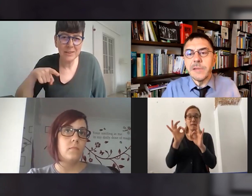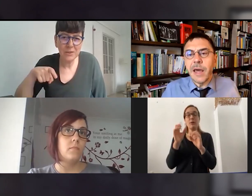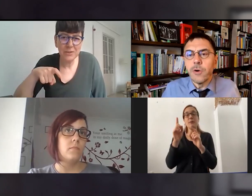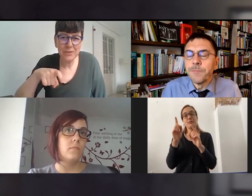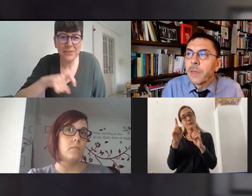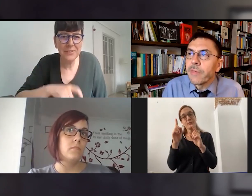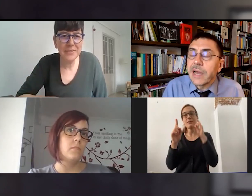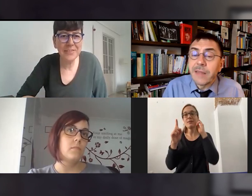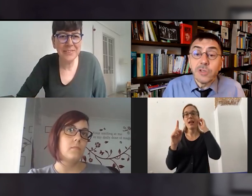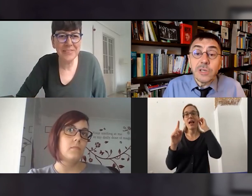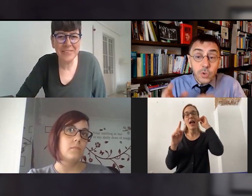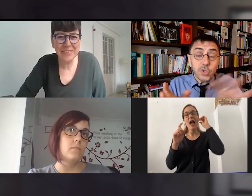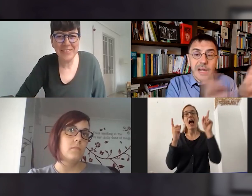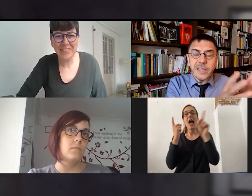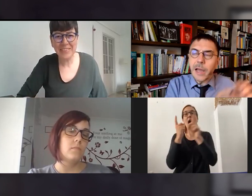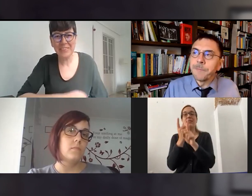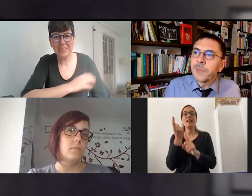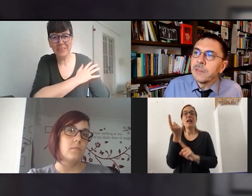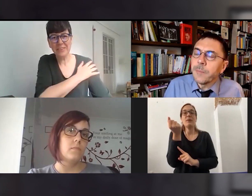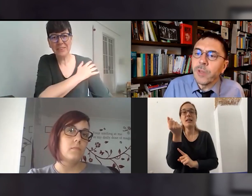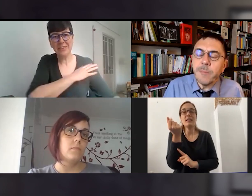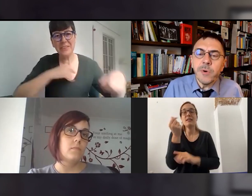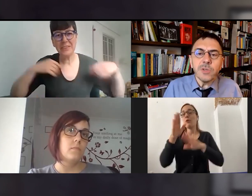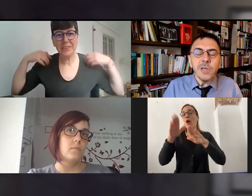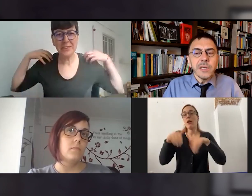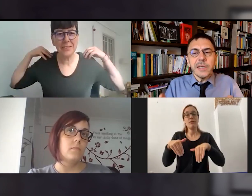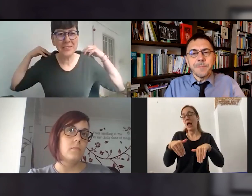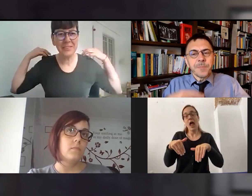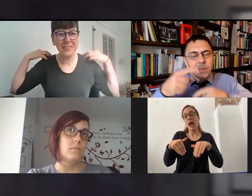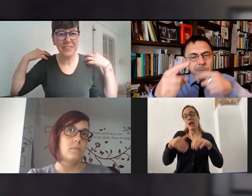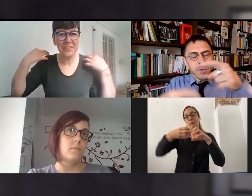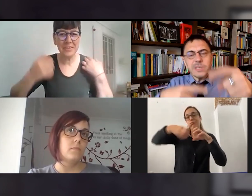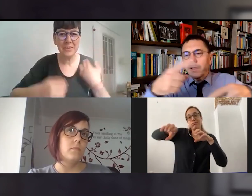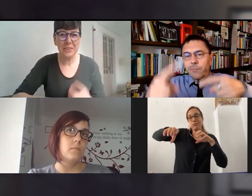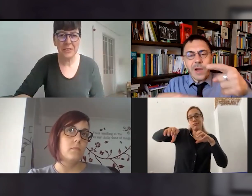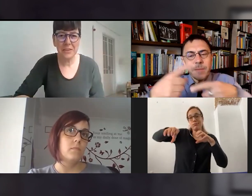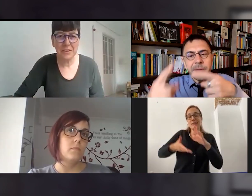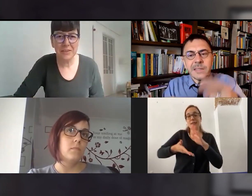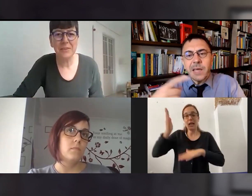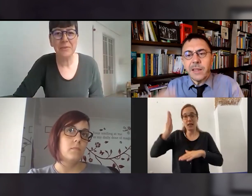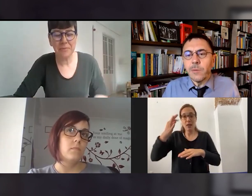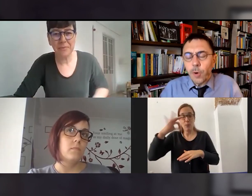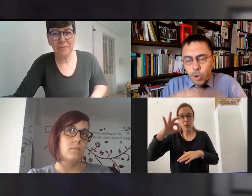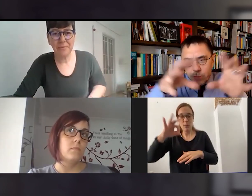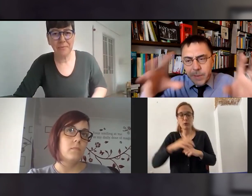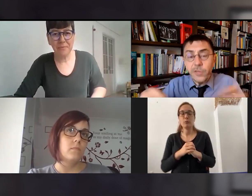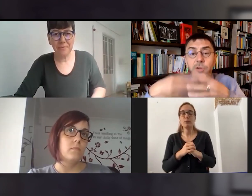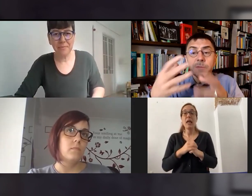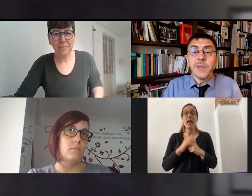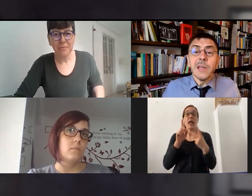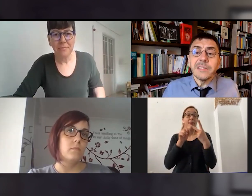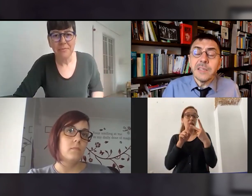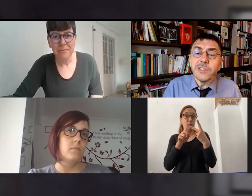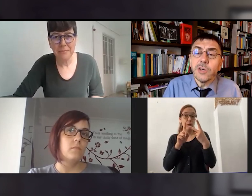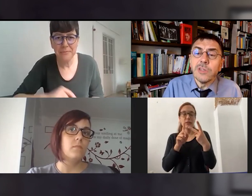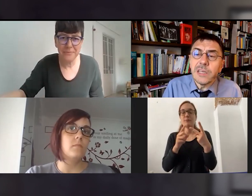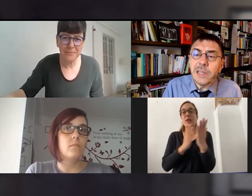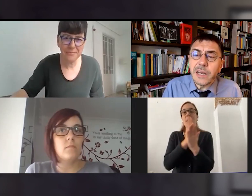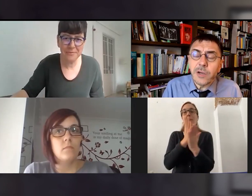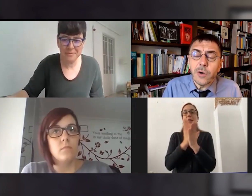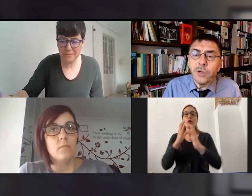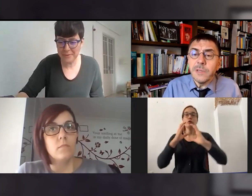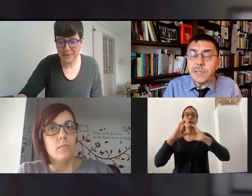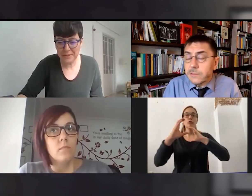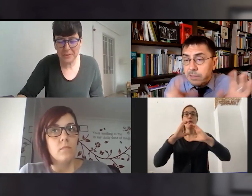que ha terminado zanjándose con su salida de Podemos. Después fue alimentada por los medios la escisión